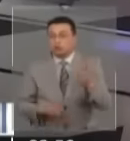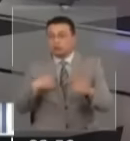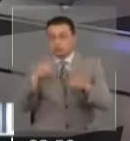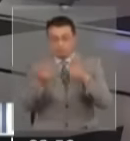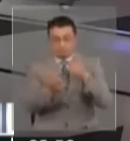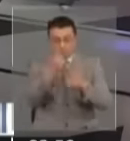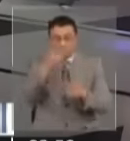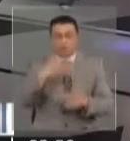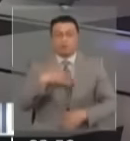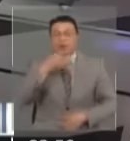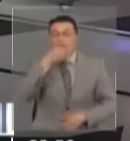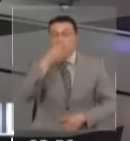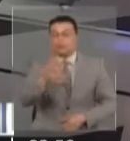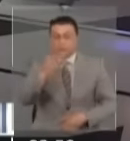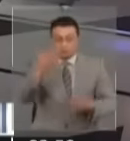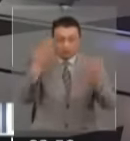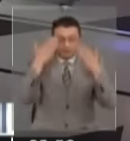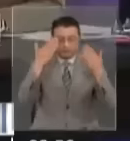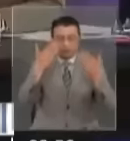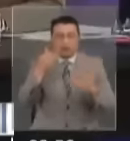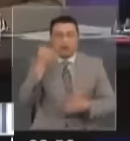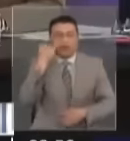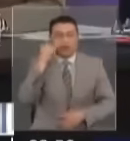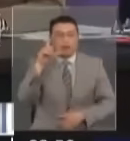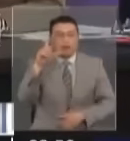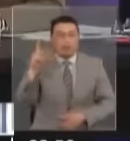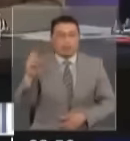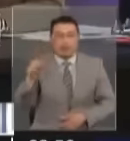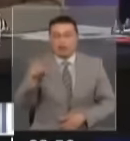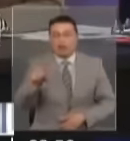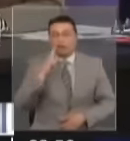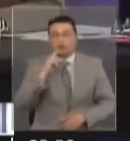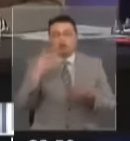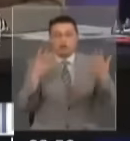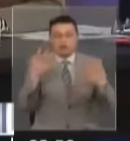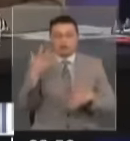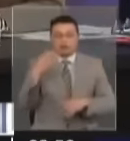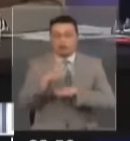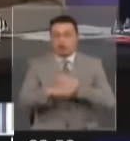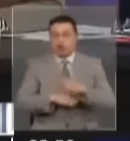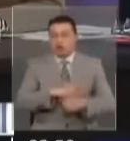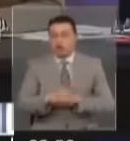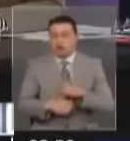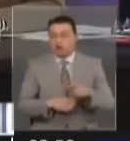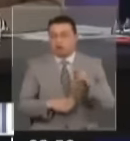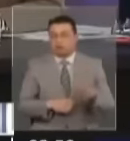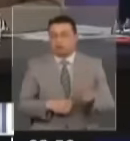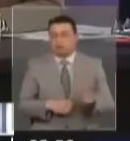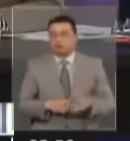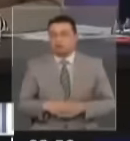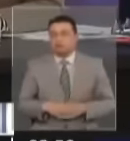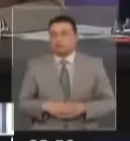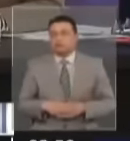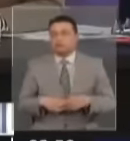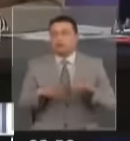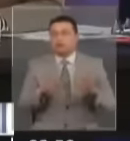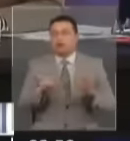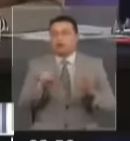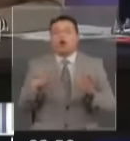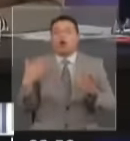Primero quiero mandarle un afectuoso saludo a la señora Hilda Heger, que va a cumplir 95 años. Yo le quería hablar del tema porque era para eso el tiempo. No